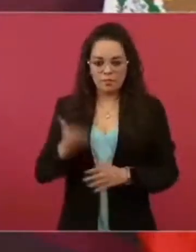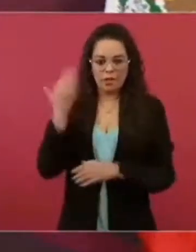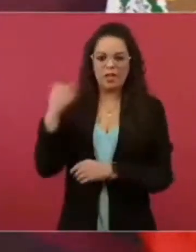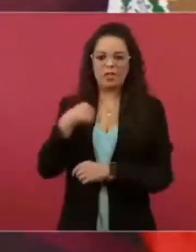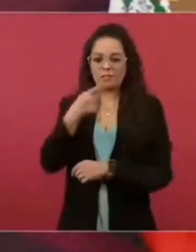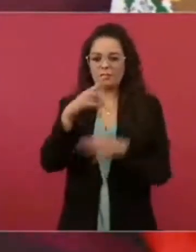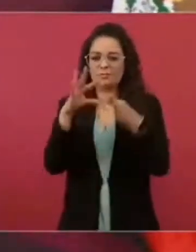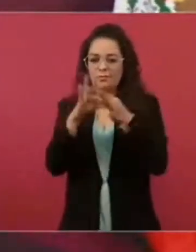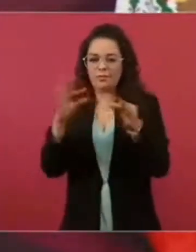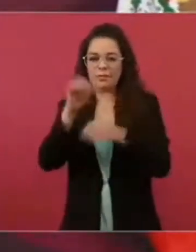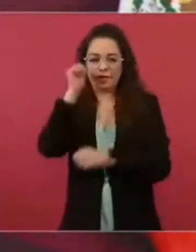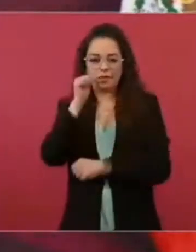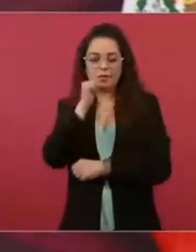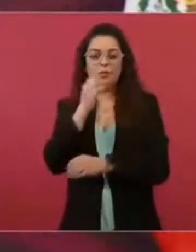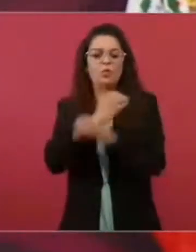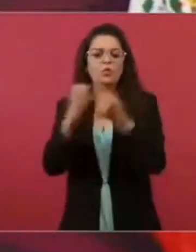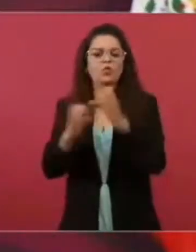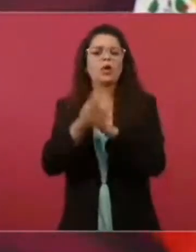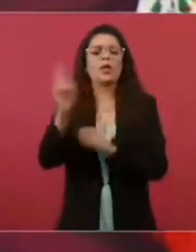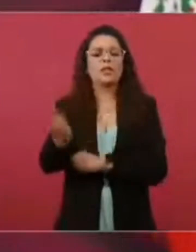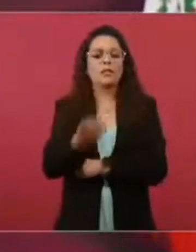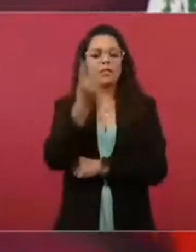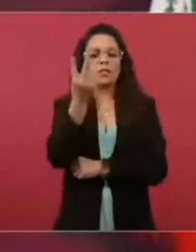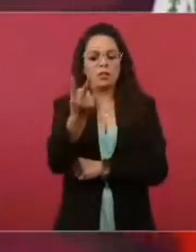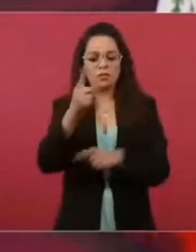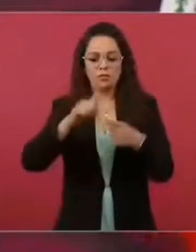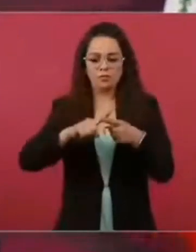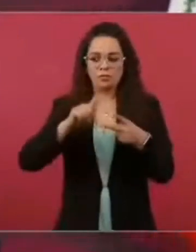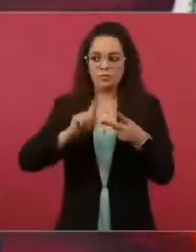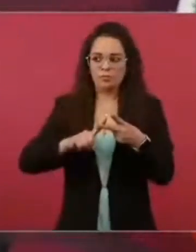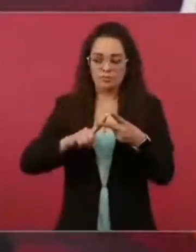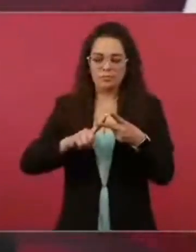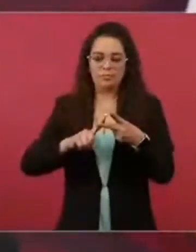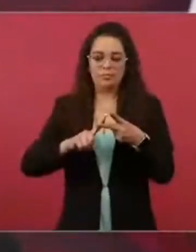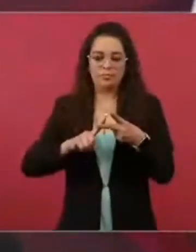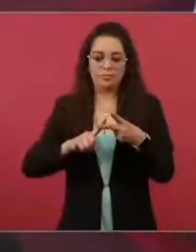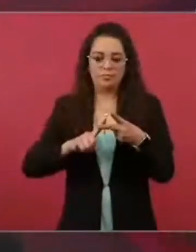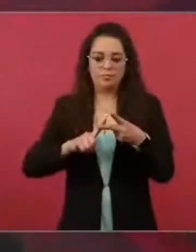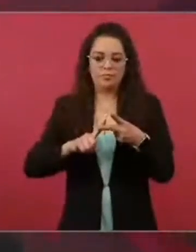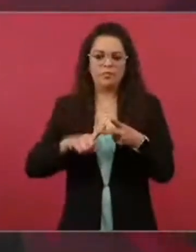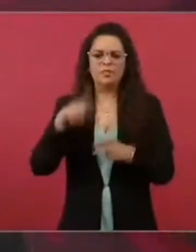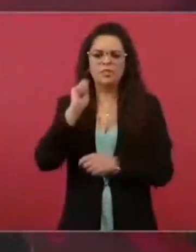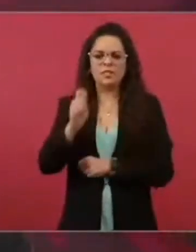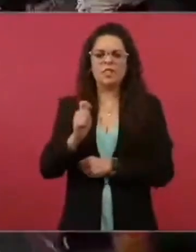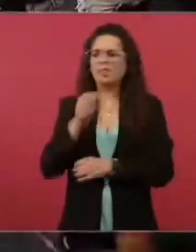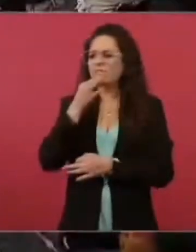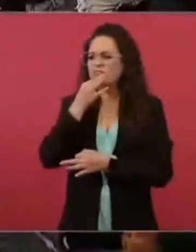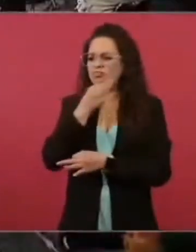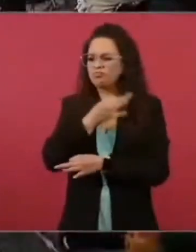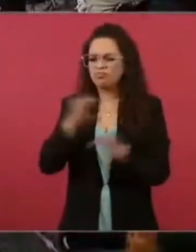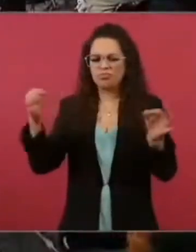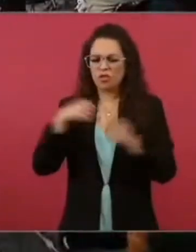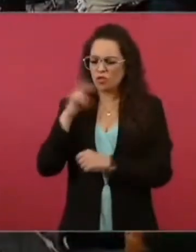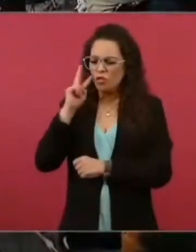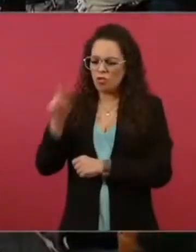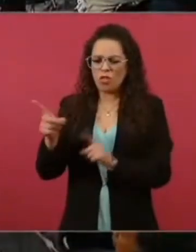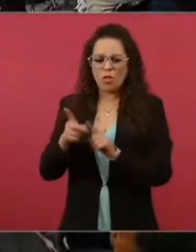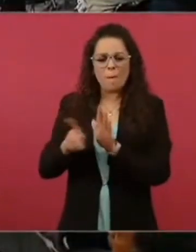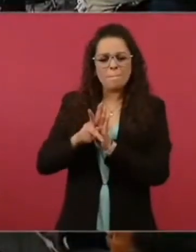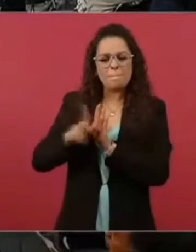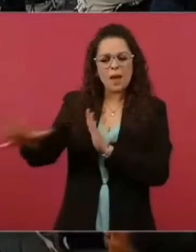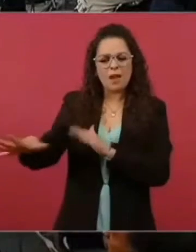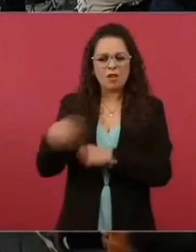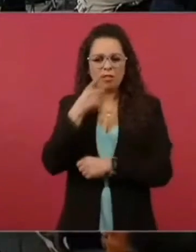¿no? De dos recientes estudios o notas periodísticas que leí.